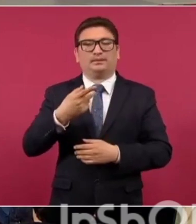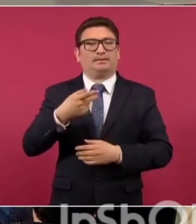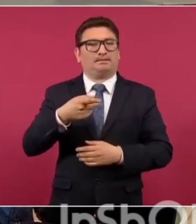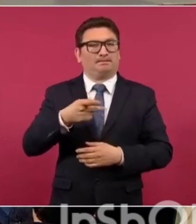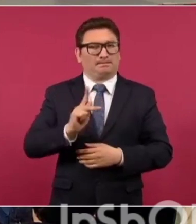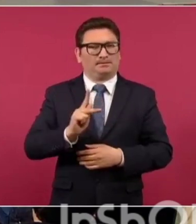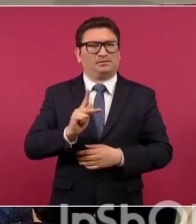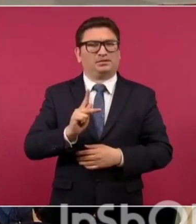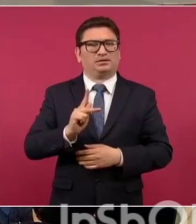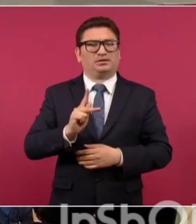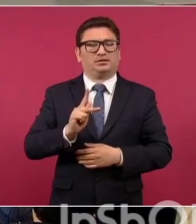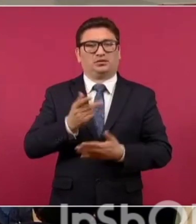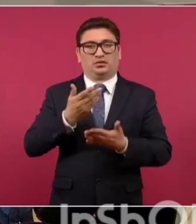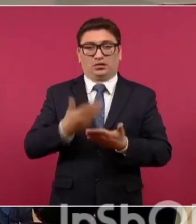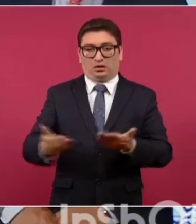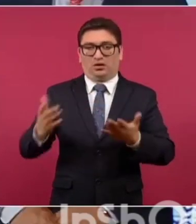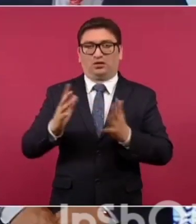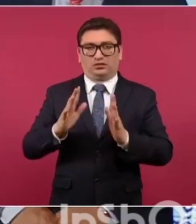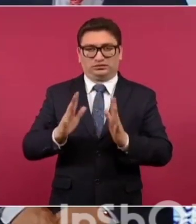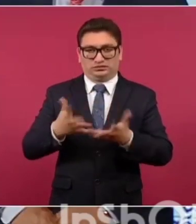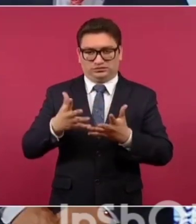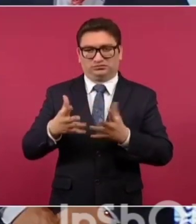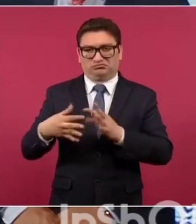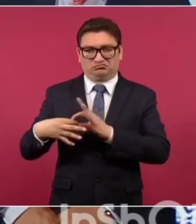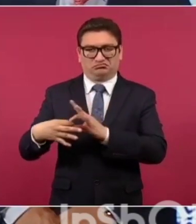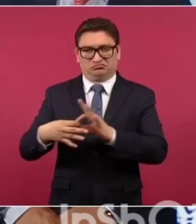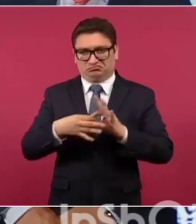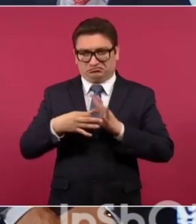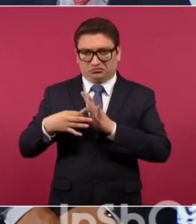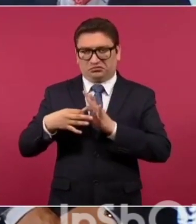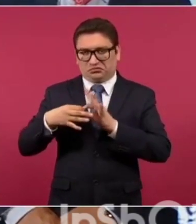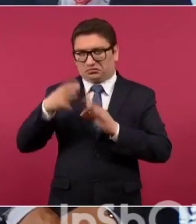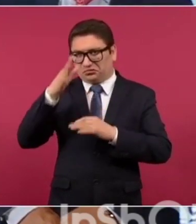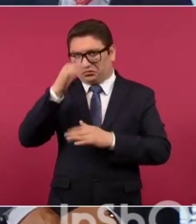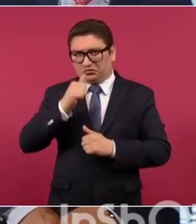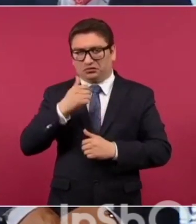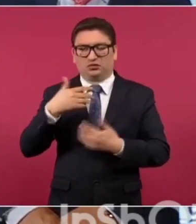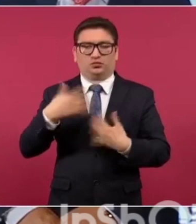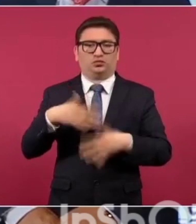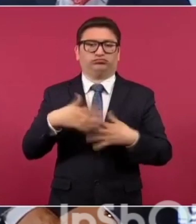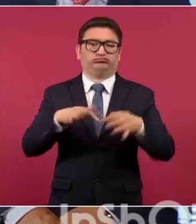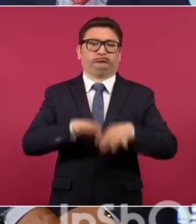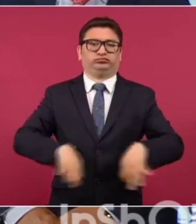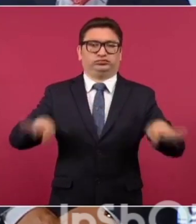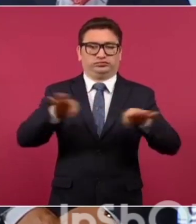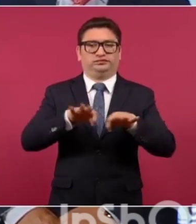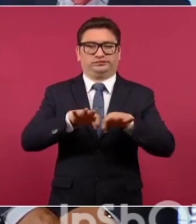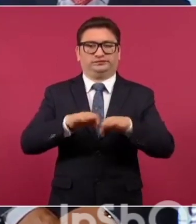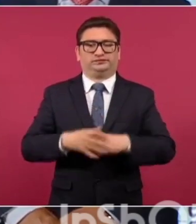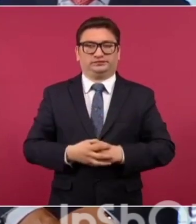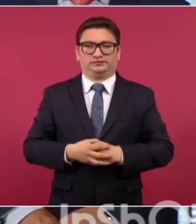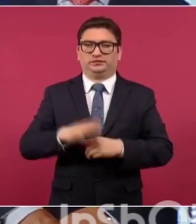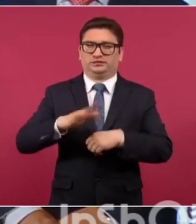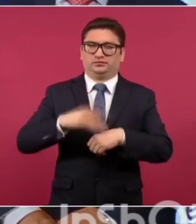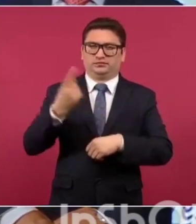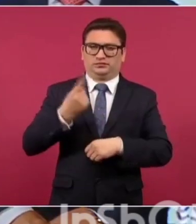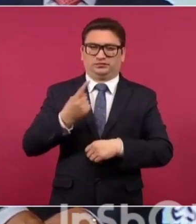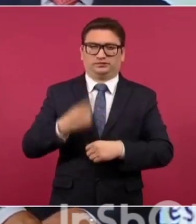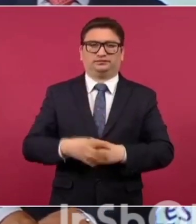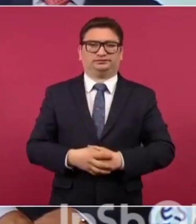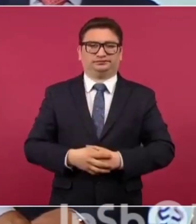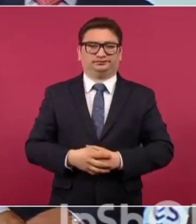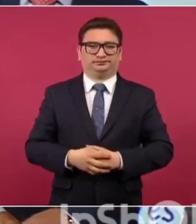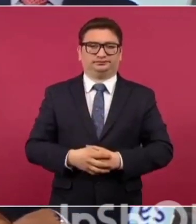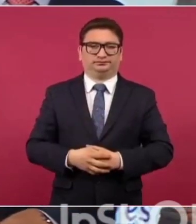pero el que ahora se haya logrado este acuerdo es muy importante porque